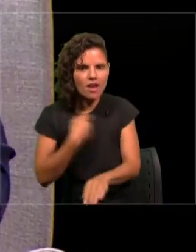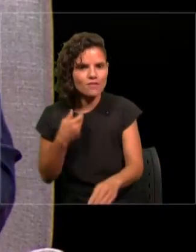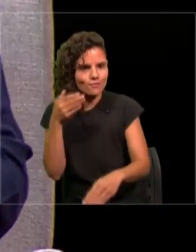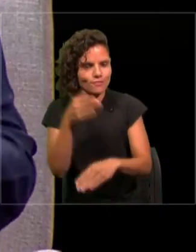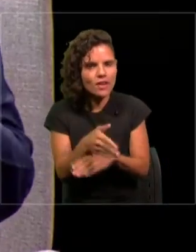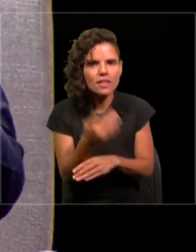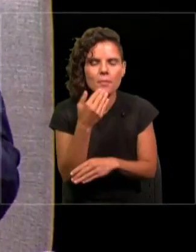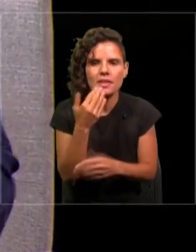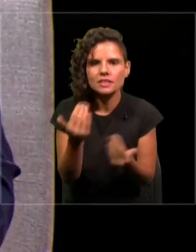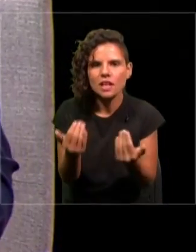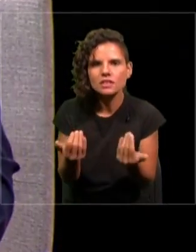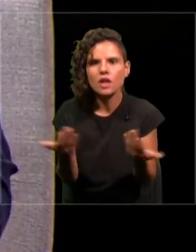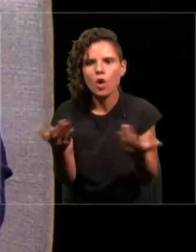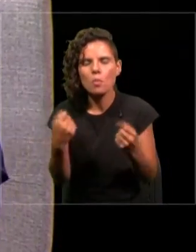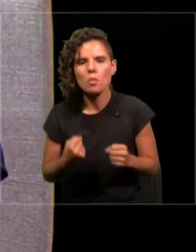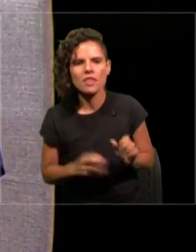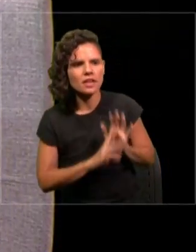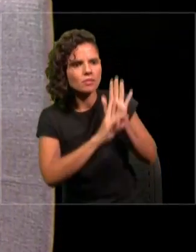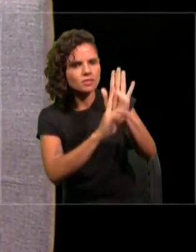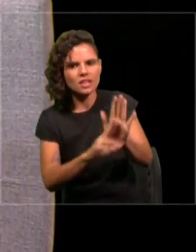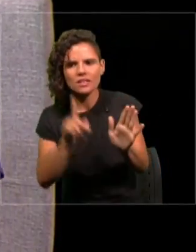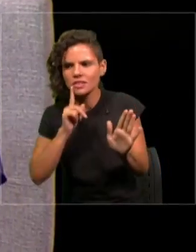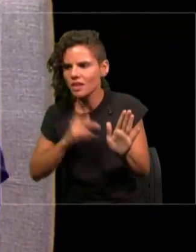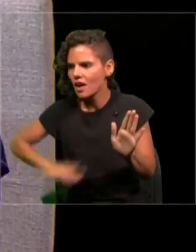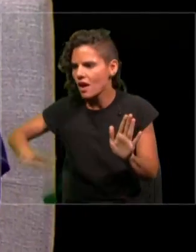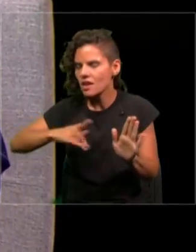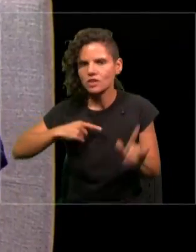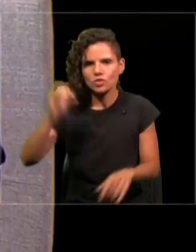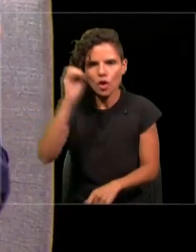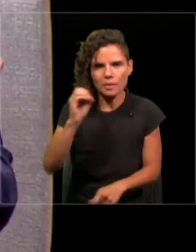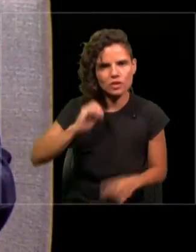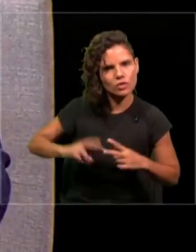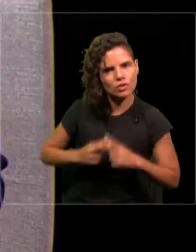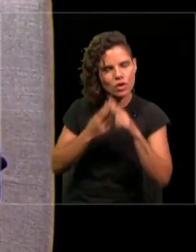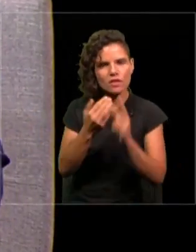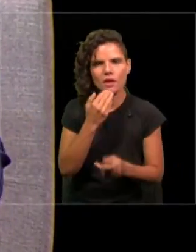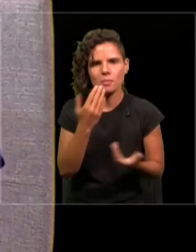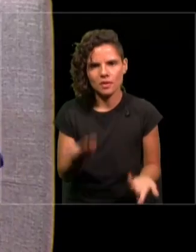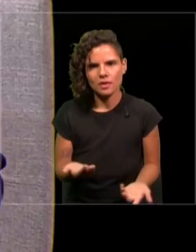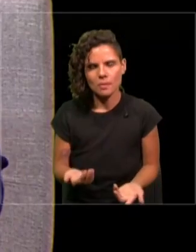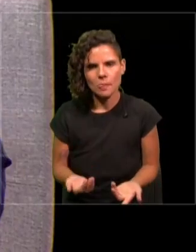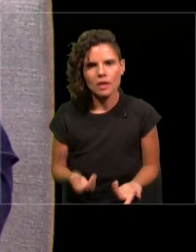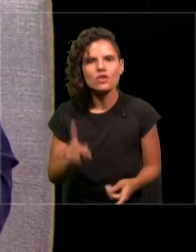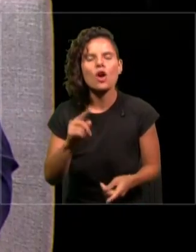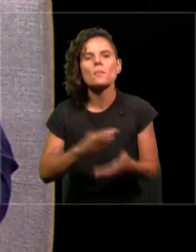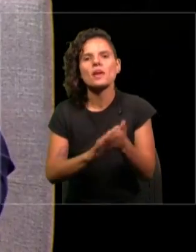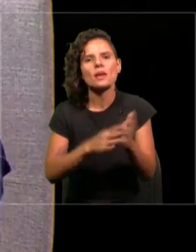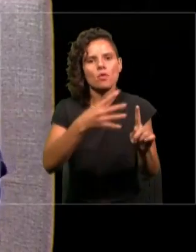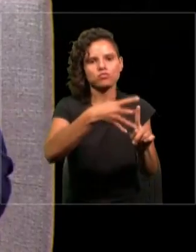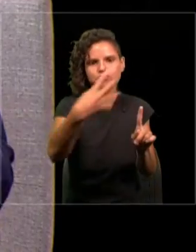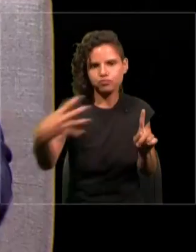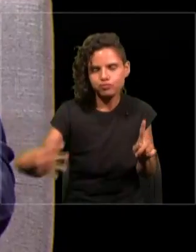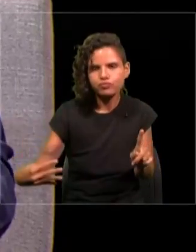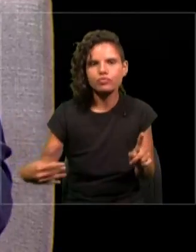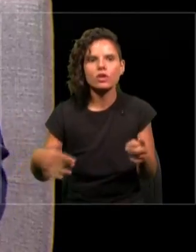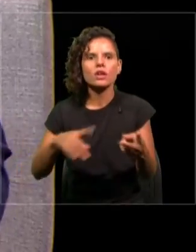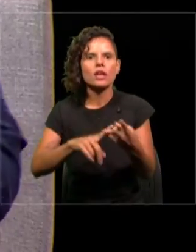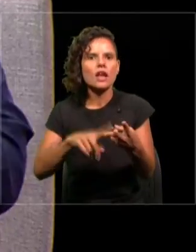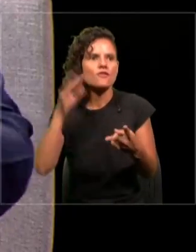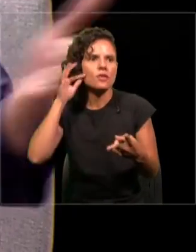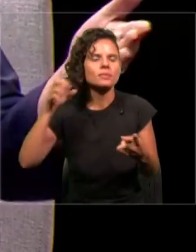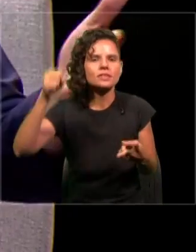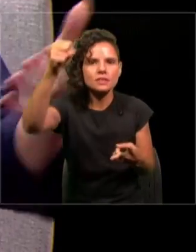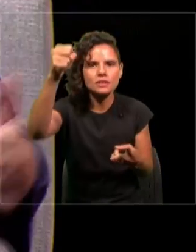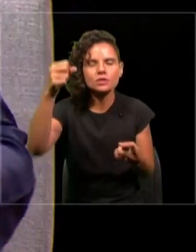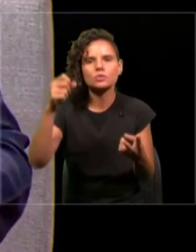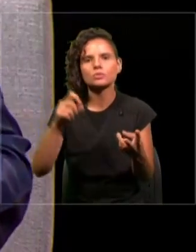también tener mecanismos de representación y de opinión. Nada como las diversidades sexuales, el mundo del feminismo,